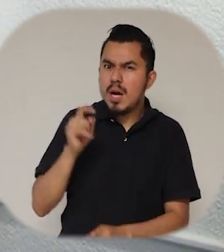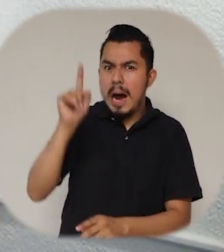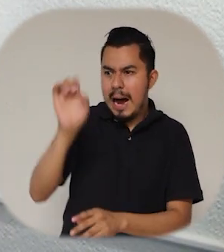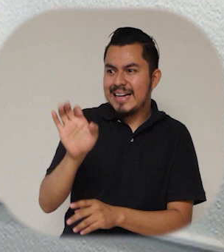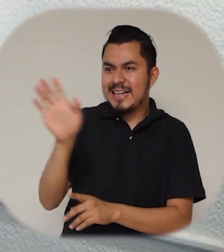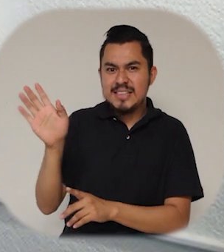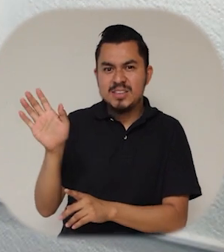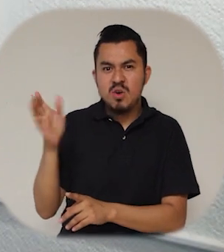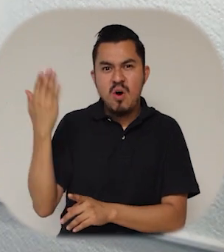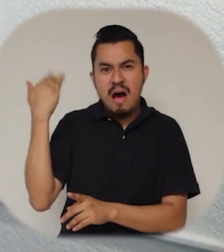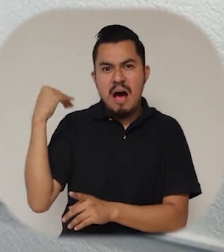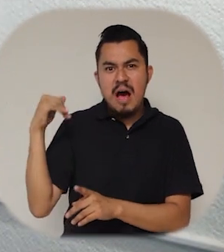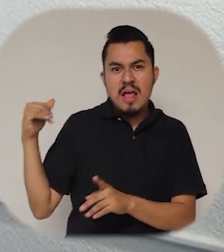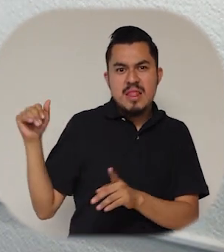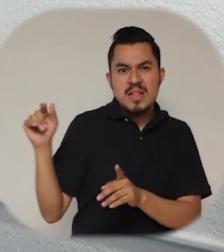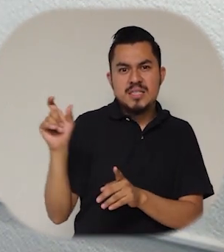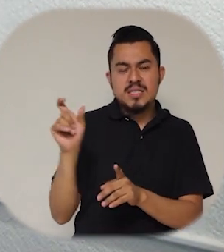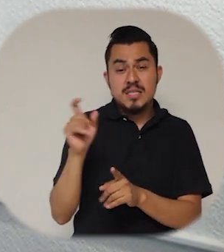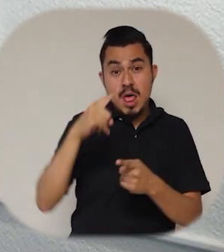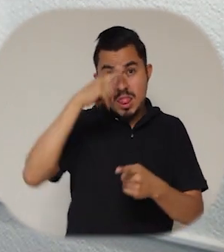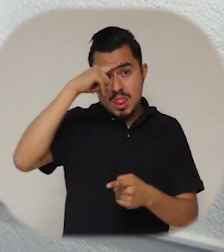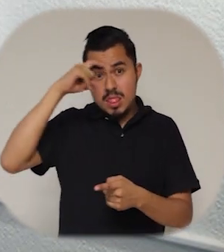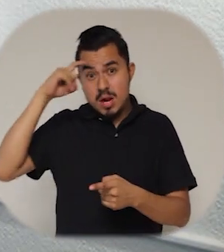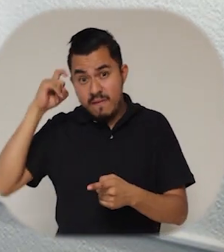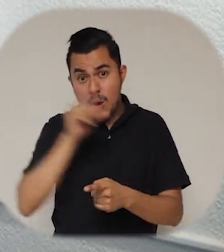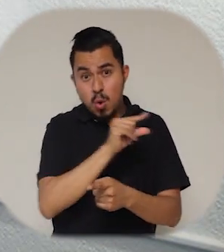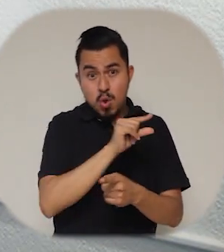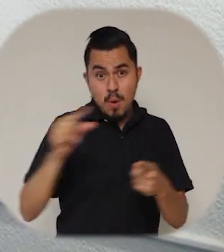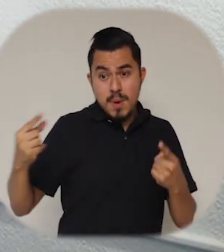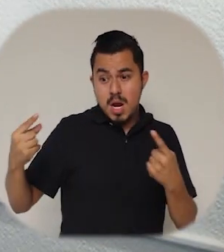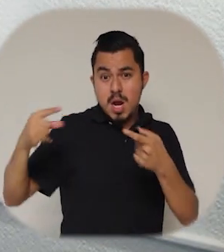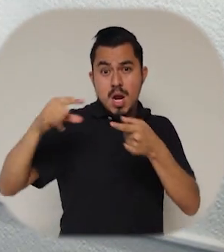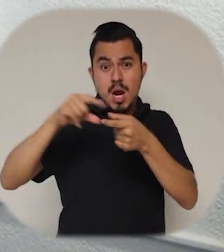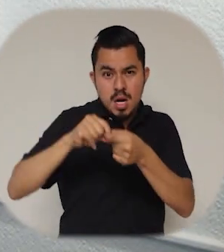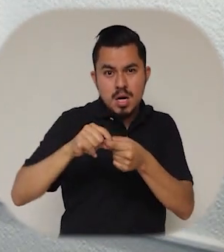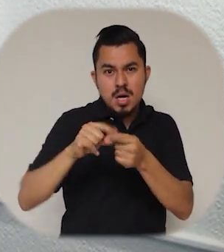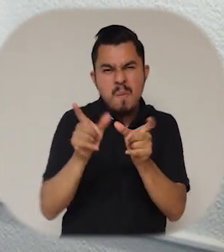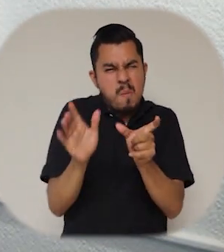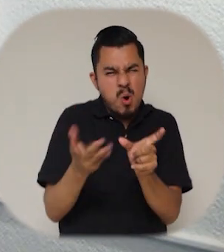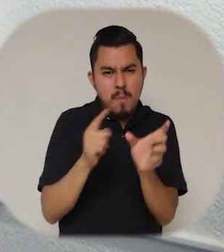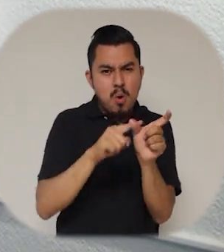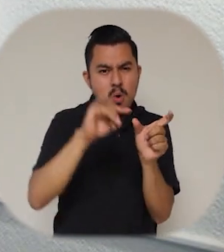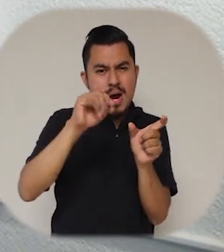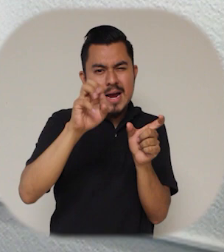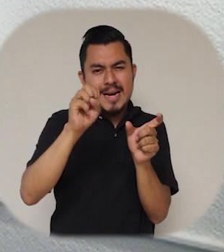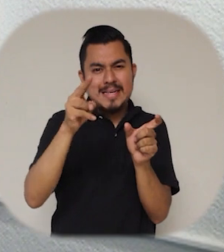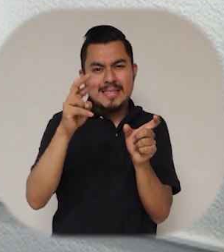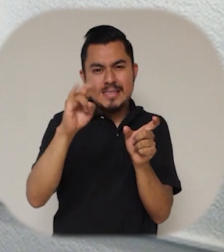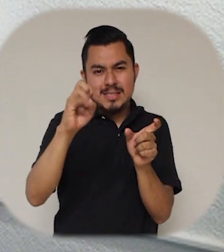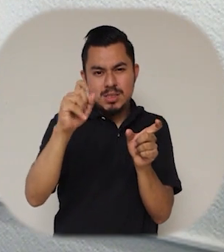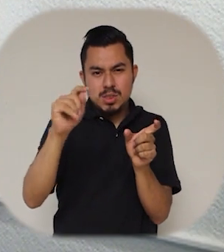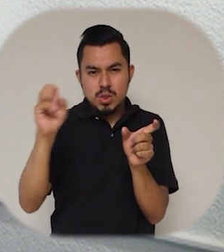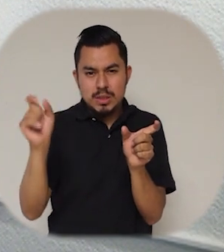dice Jesucristo, Jesucristo. Y claramente fue una gran bendición. Pero al pasar el tiempo,